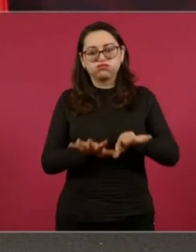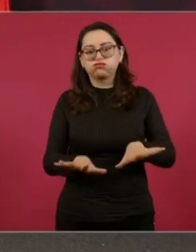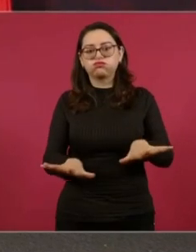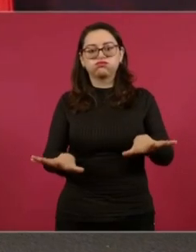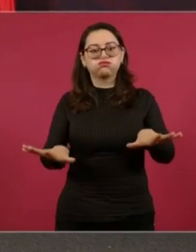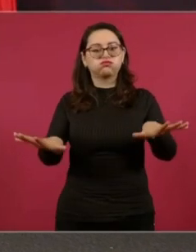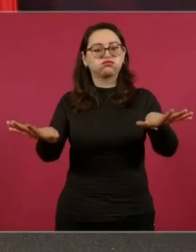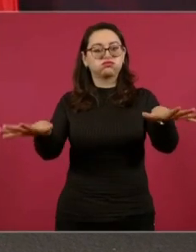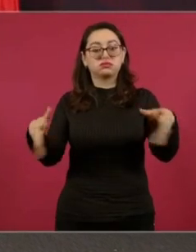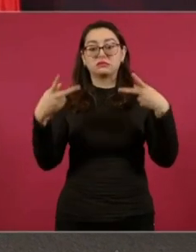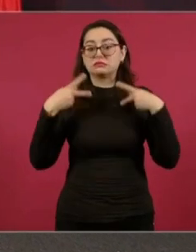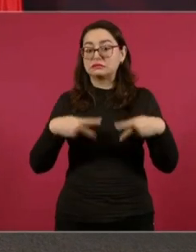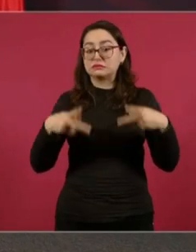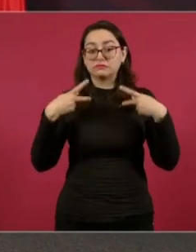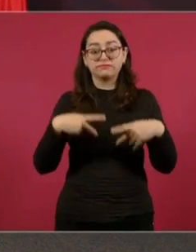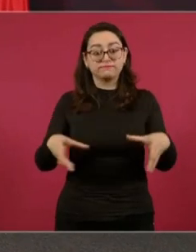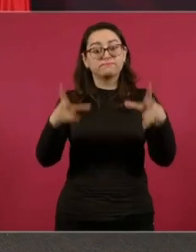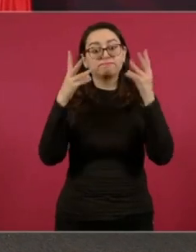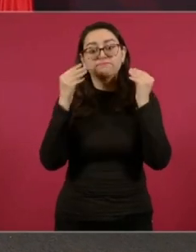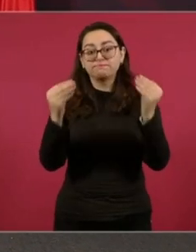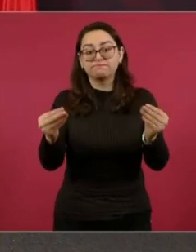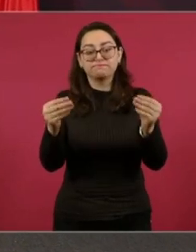muchos,